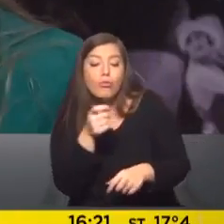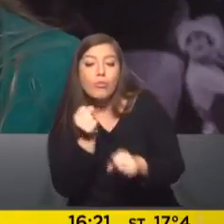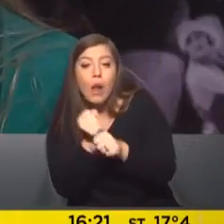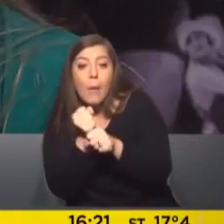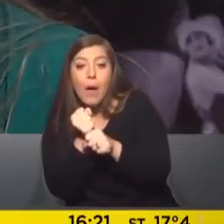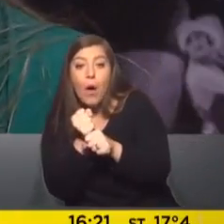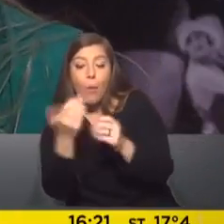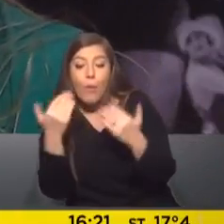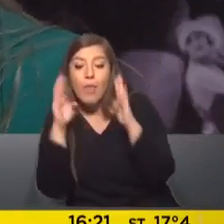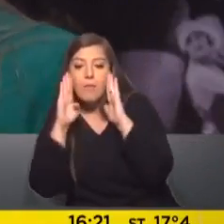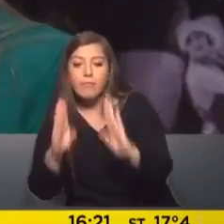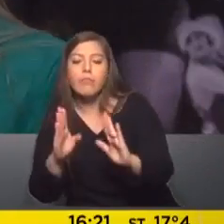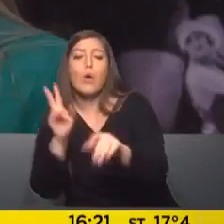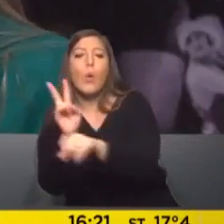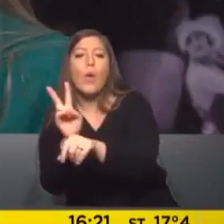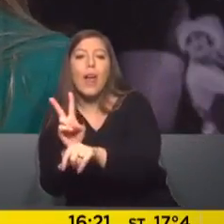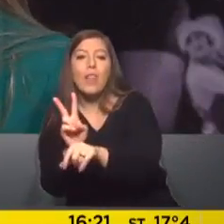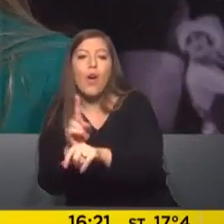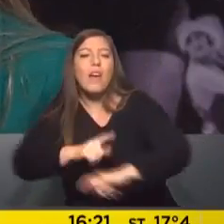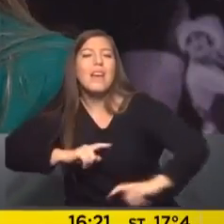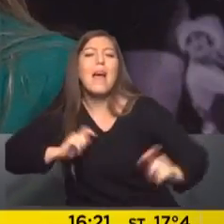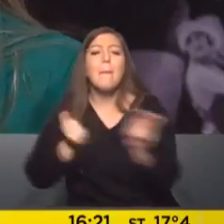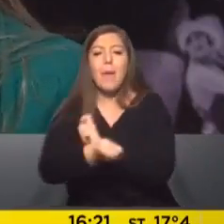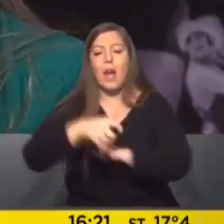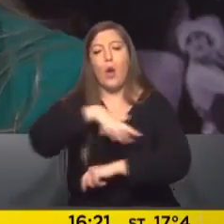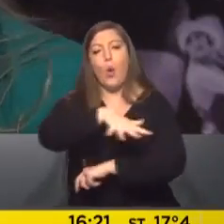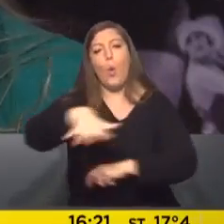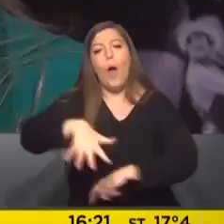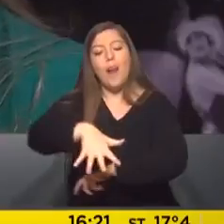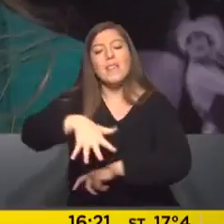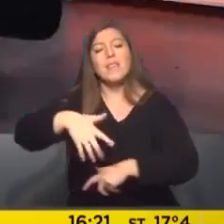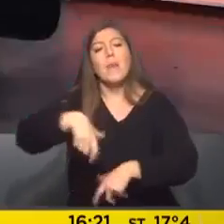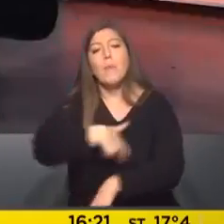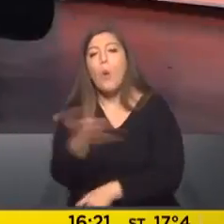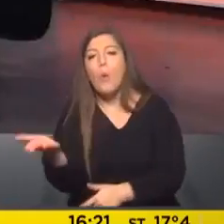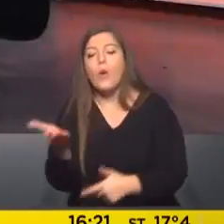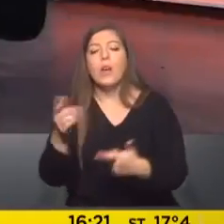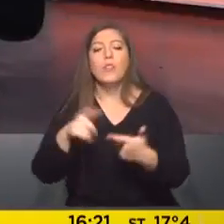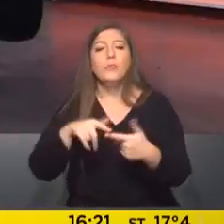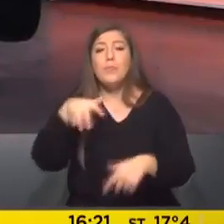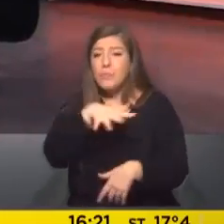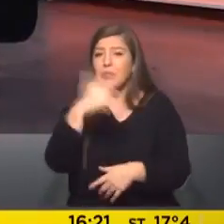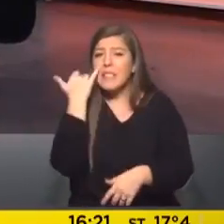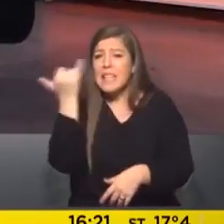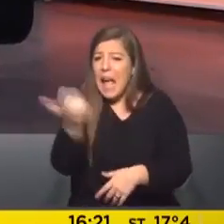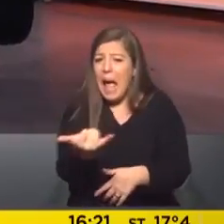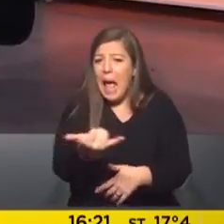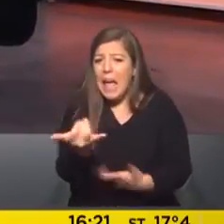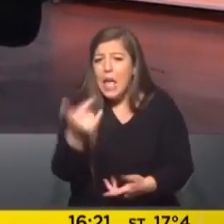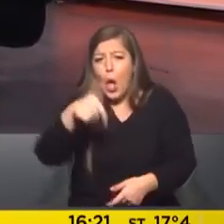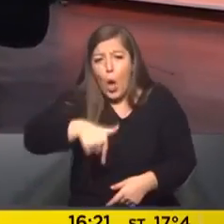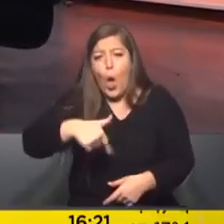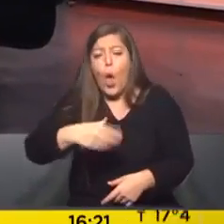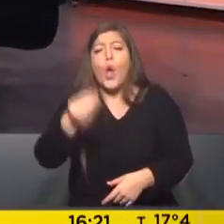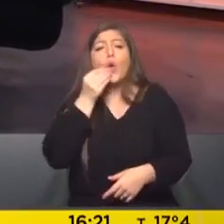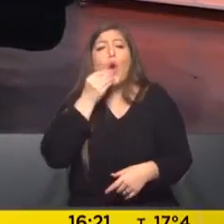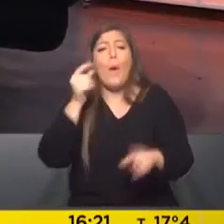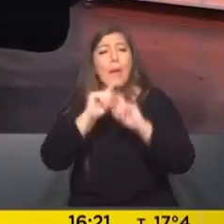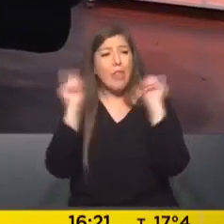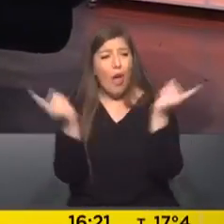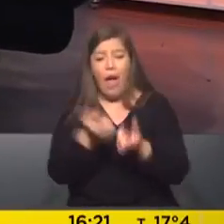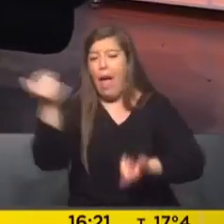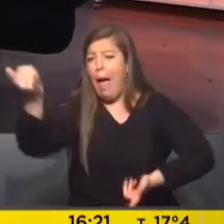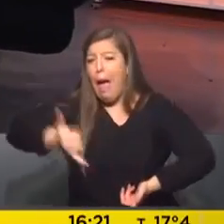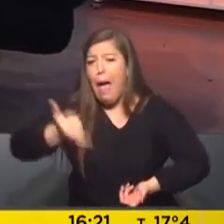haces esto, reconvertir los espacios comunitarios, profesionalizar esos lugares que ya están. O sea, hoy los comedores comunitarios en todos